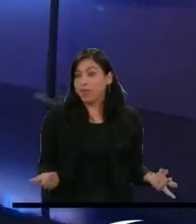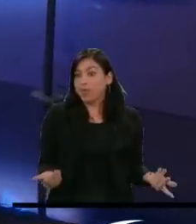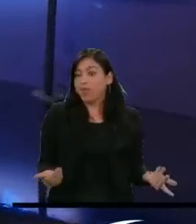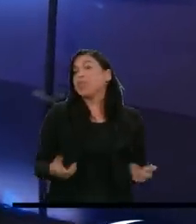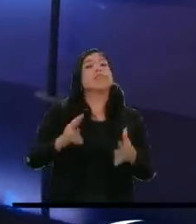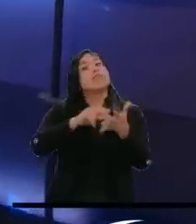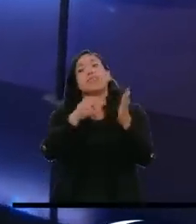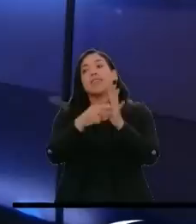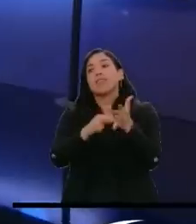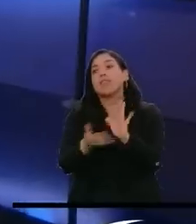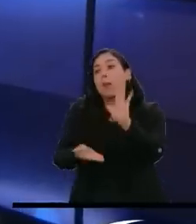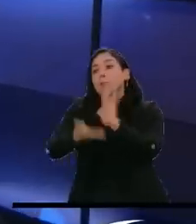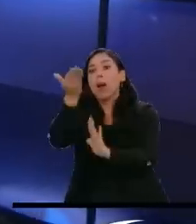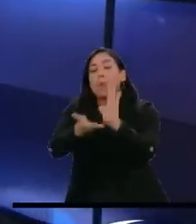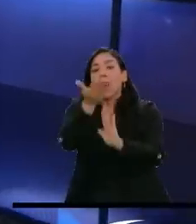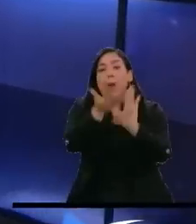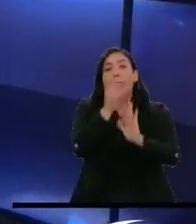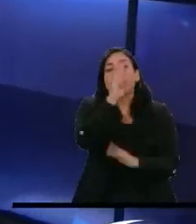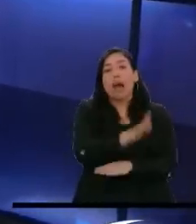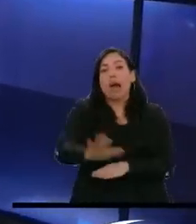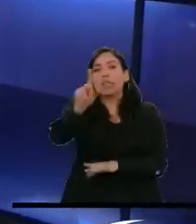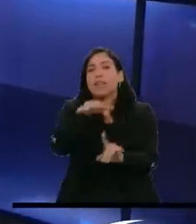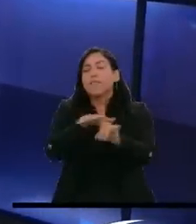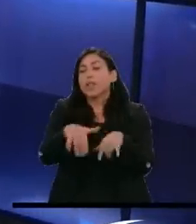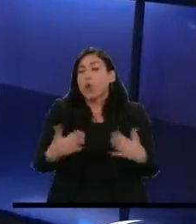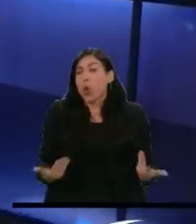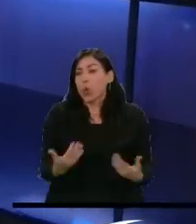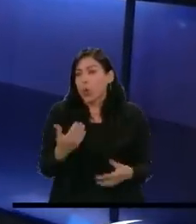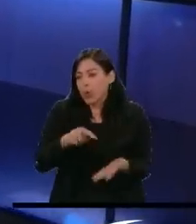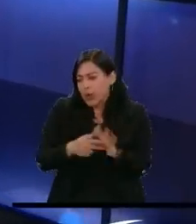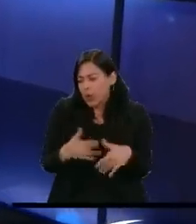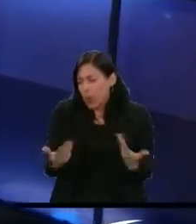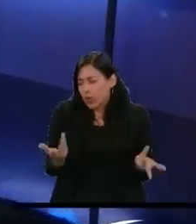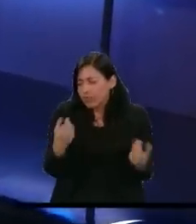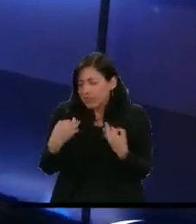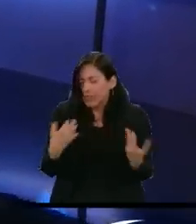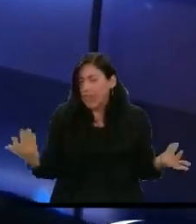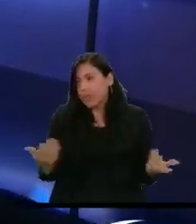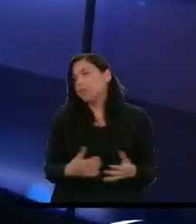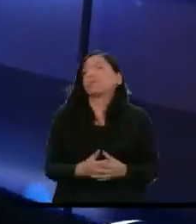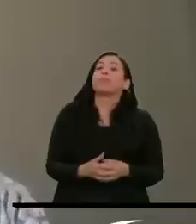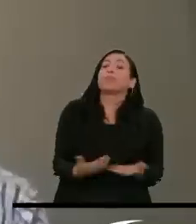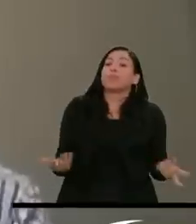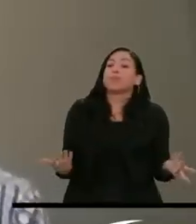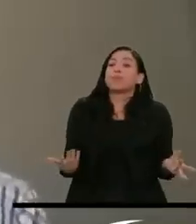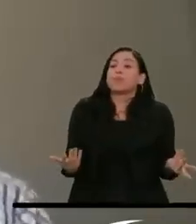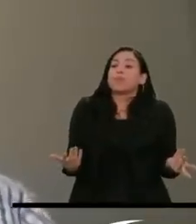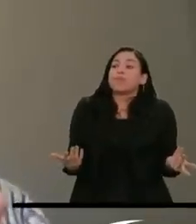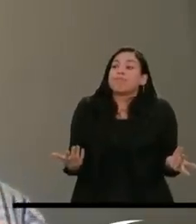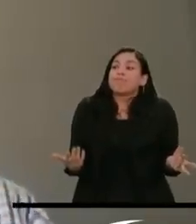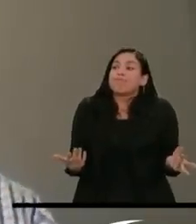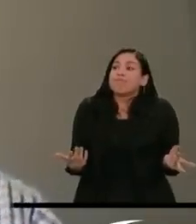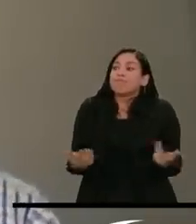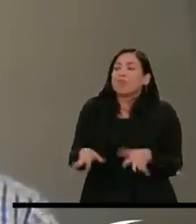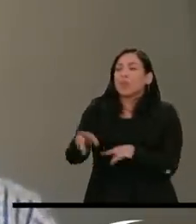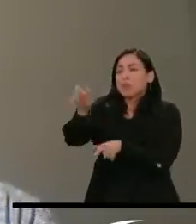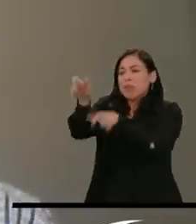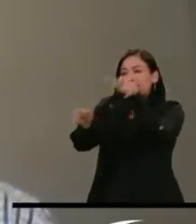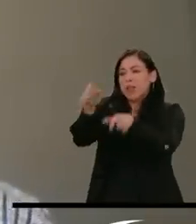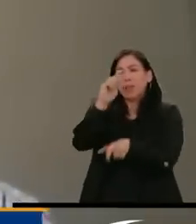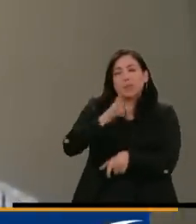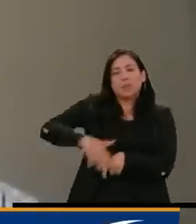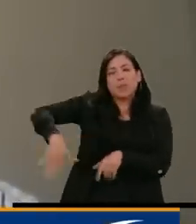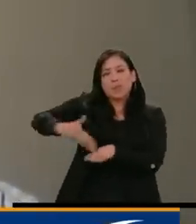esa cifra inflacionaria en el país, por ejemplo, ¿cómo explicamos eso? Alejandra, mucho de lo que decían los periodistas